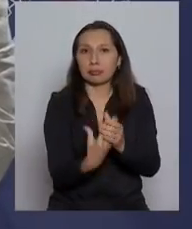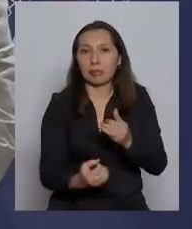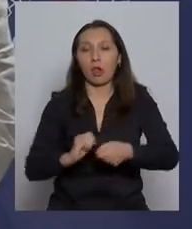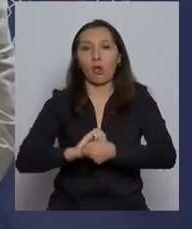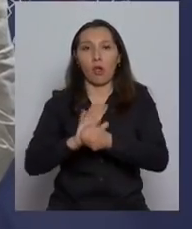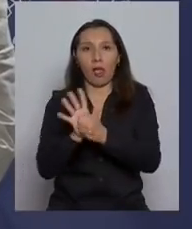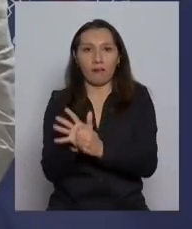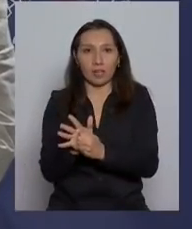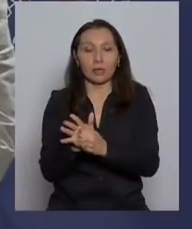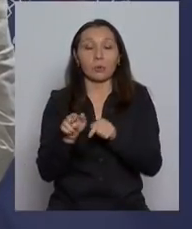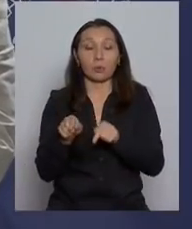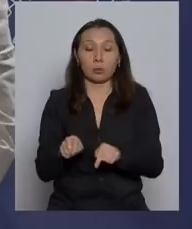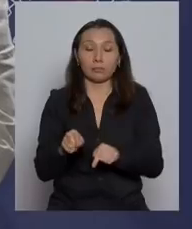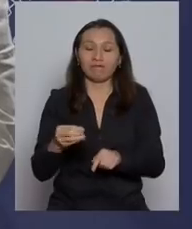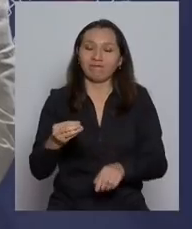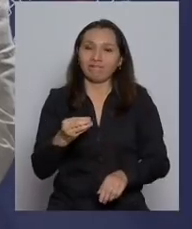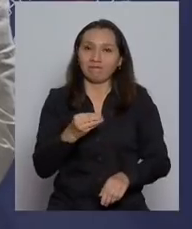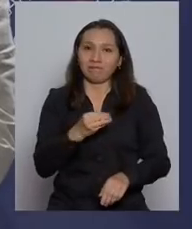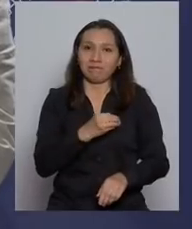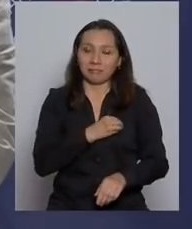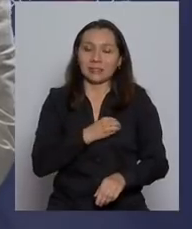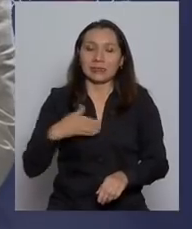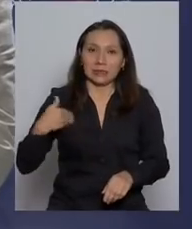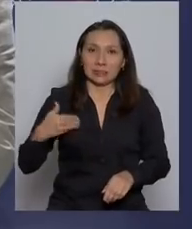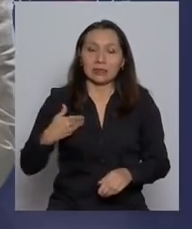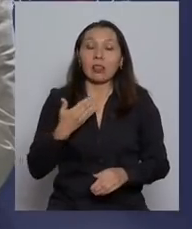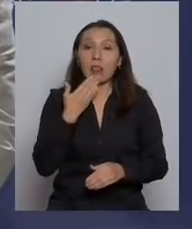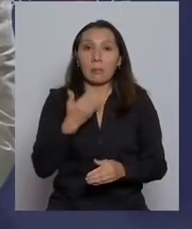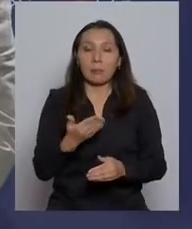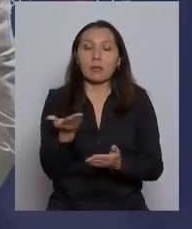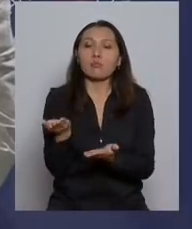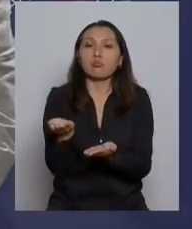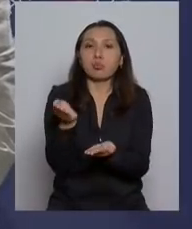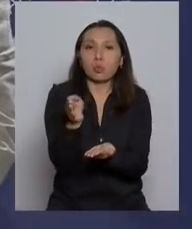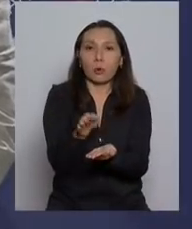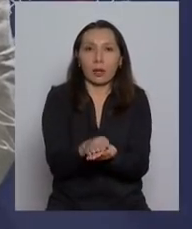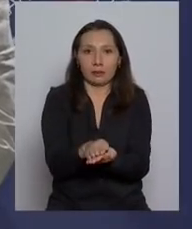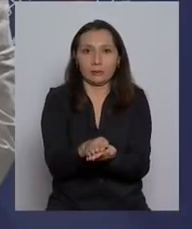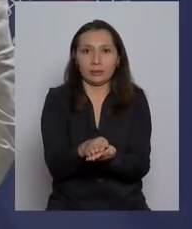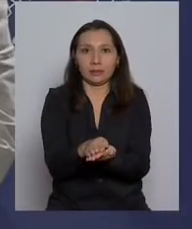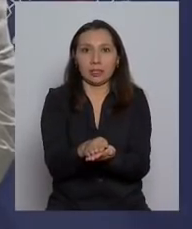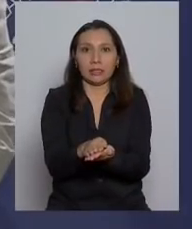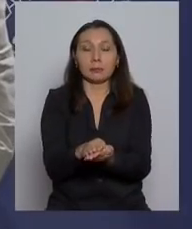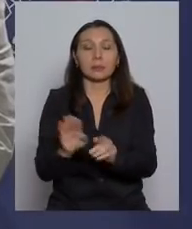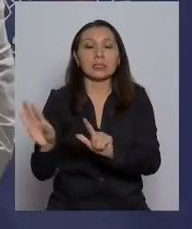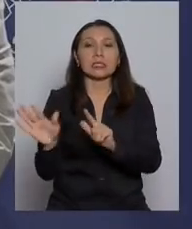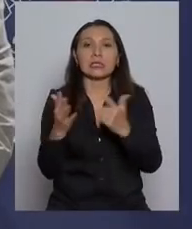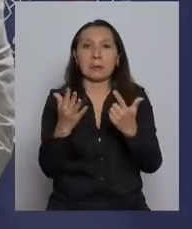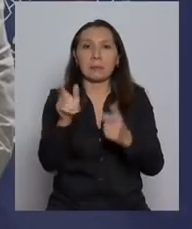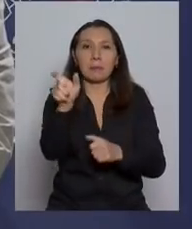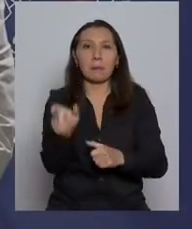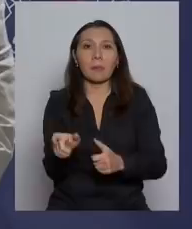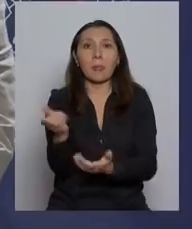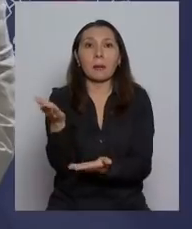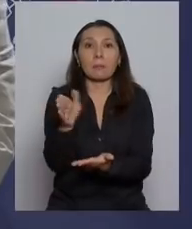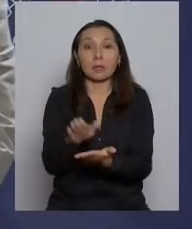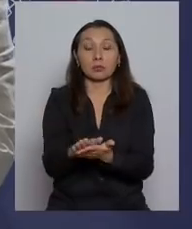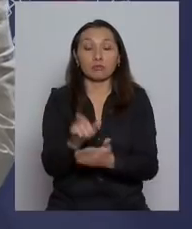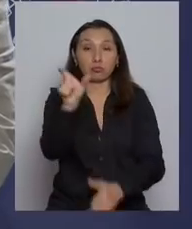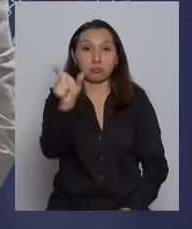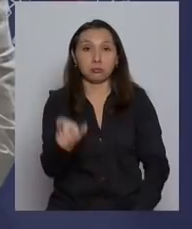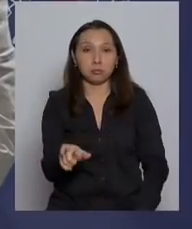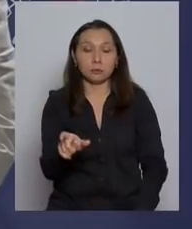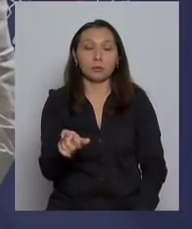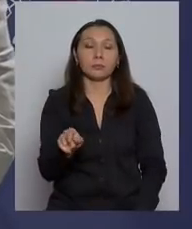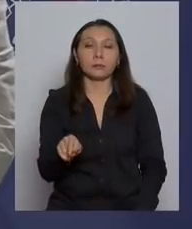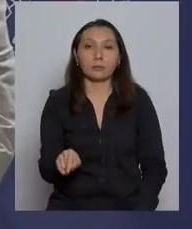recuperadas. Quiero lamentar también el fallecimiento del séptimo caso de una séptima